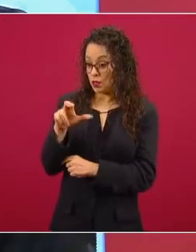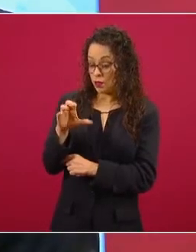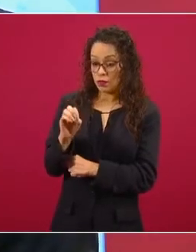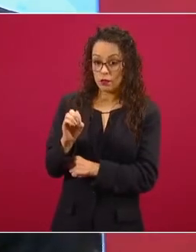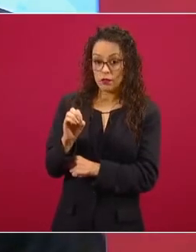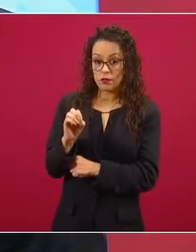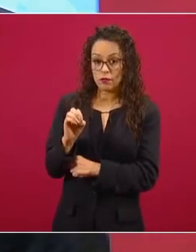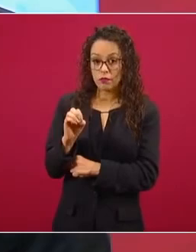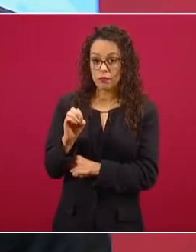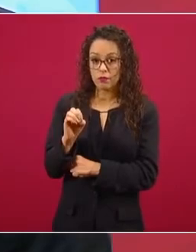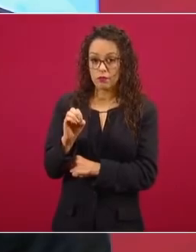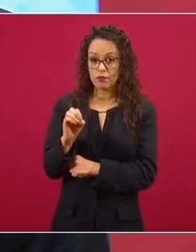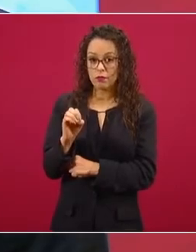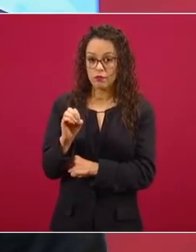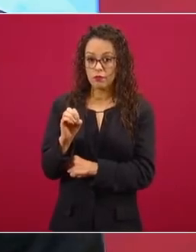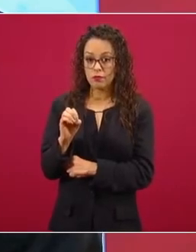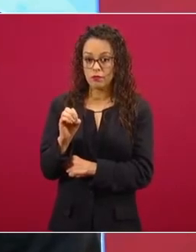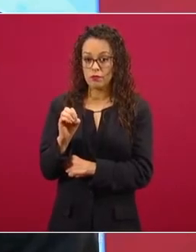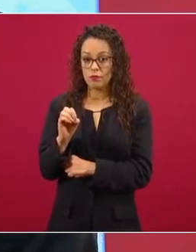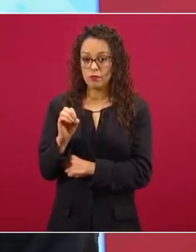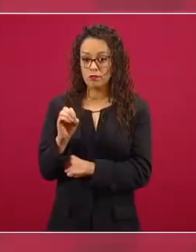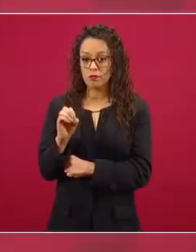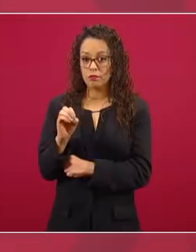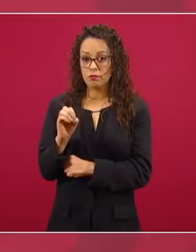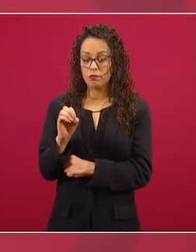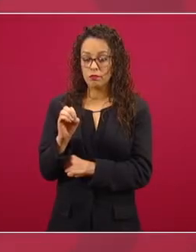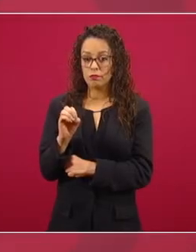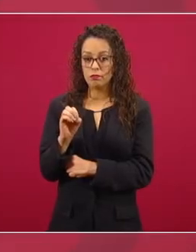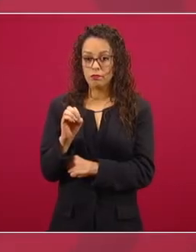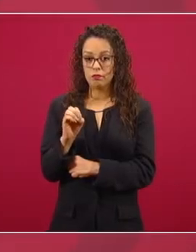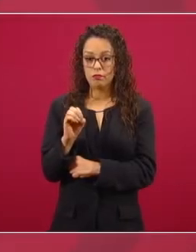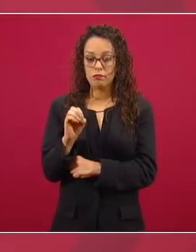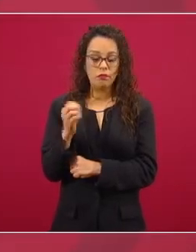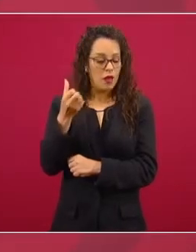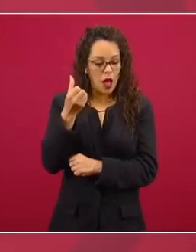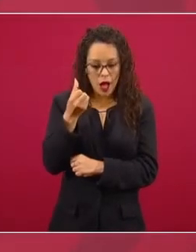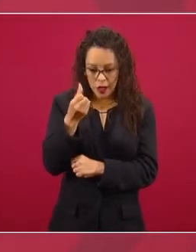todas maneras, ¿sí? Hay que